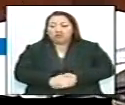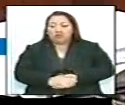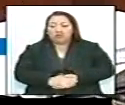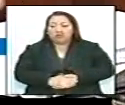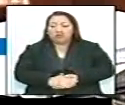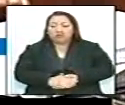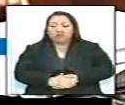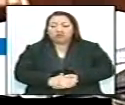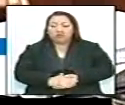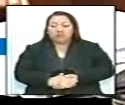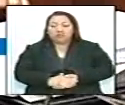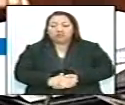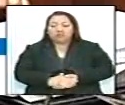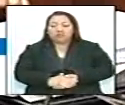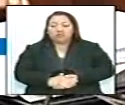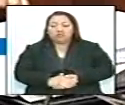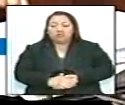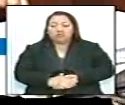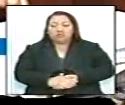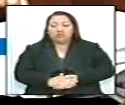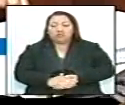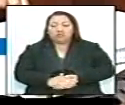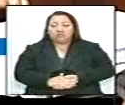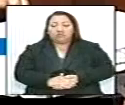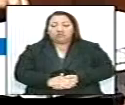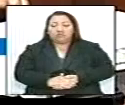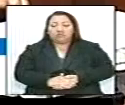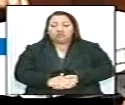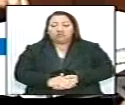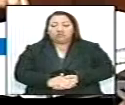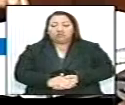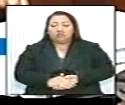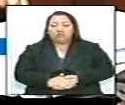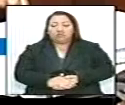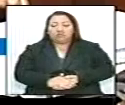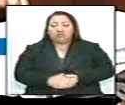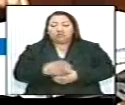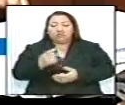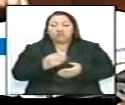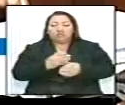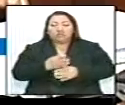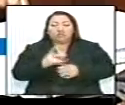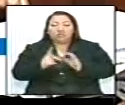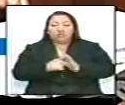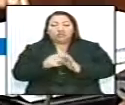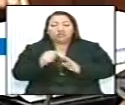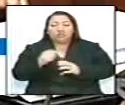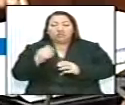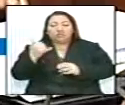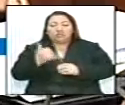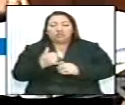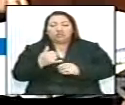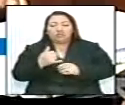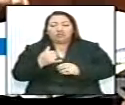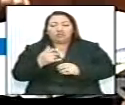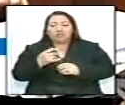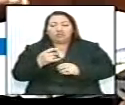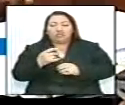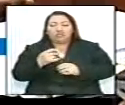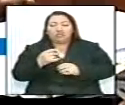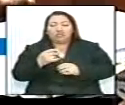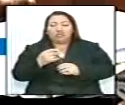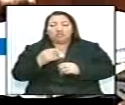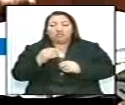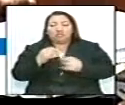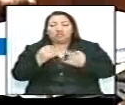entregó al Perú en mejores condiciones, metiéndolo los ladrones y violadores de derechos humanos a la cárcel,